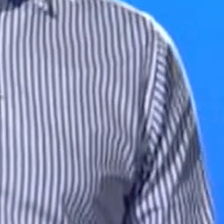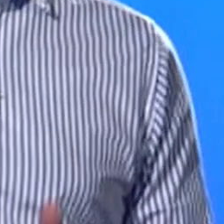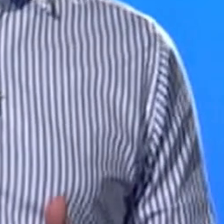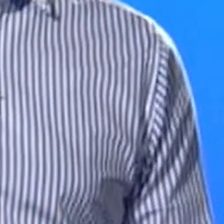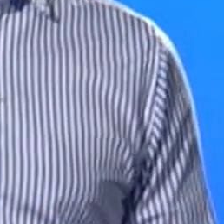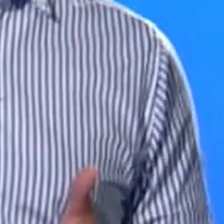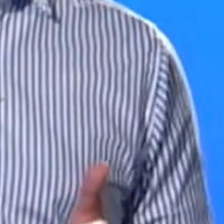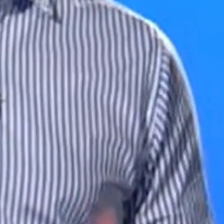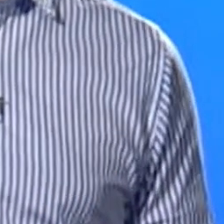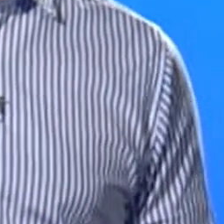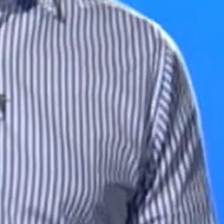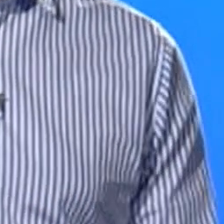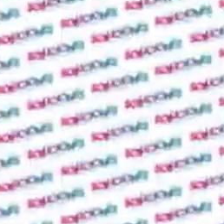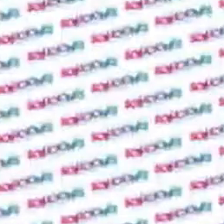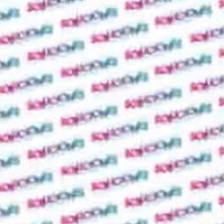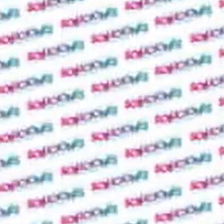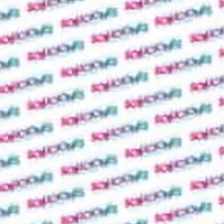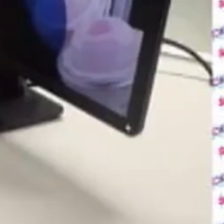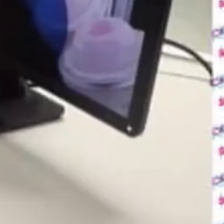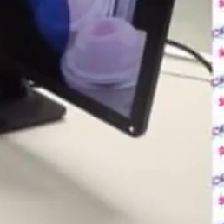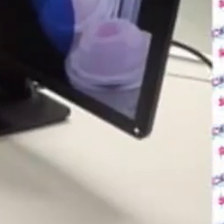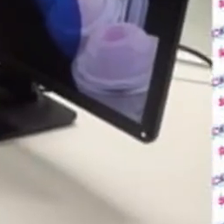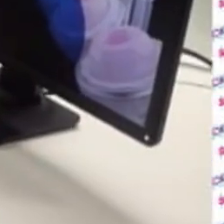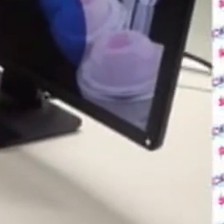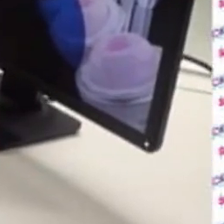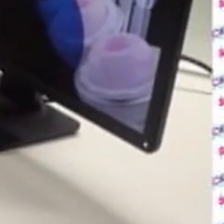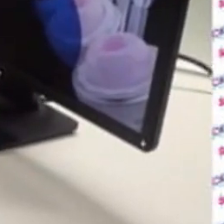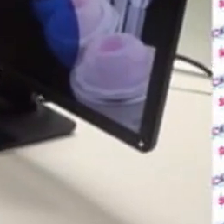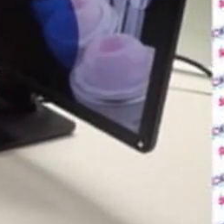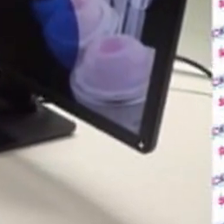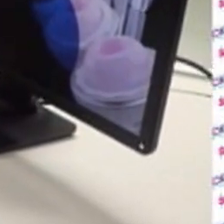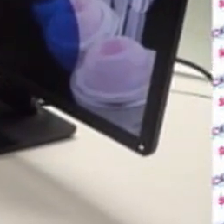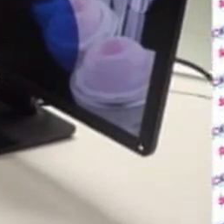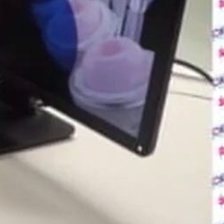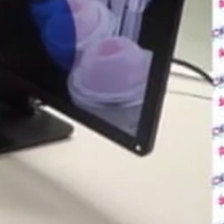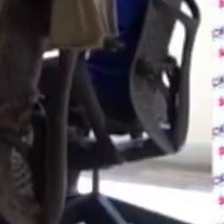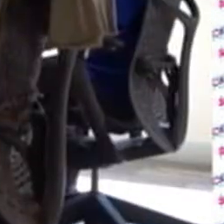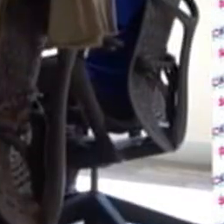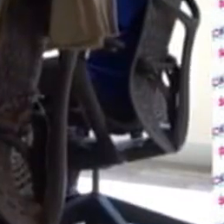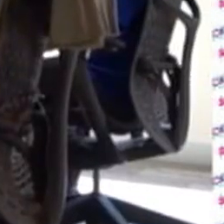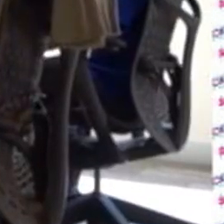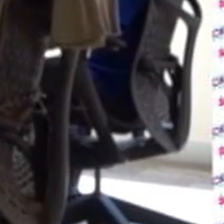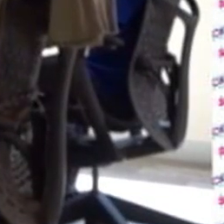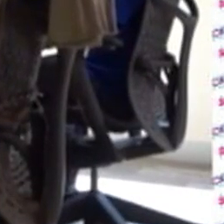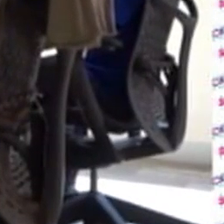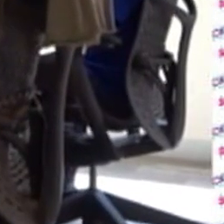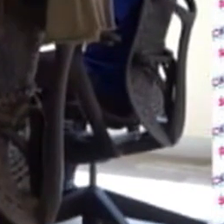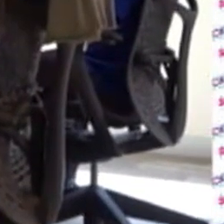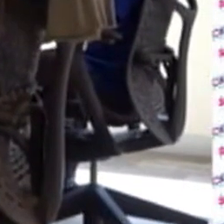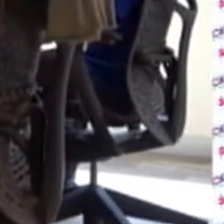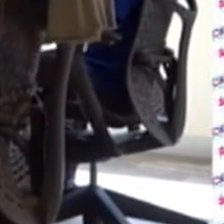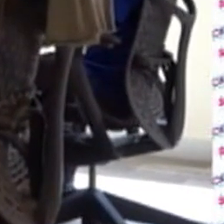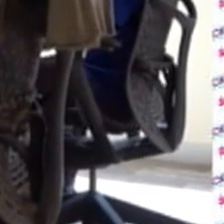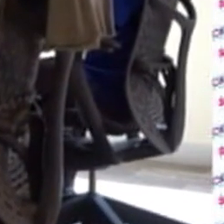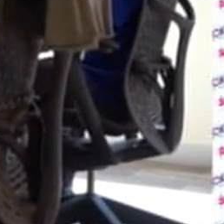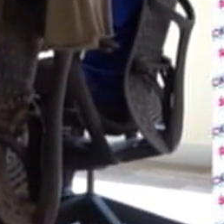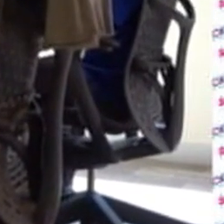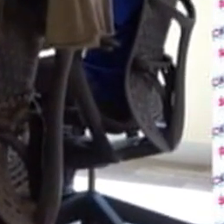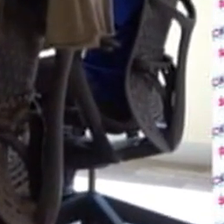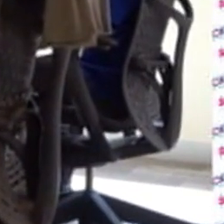costarricenses afectados laboralmente por la pandemia. Las personas beneficiadas por el programa deben estar desempleadas y deben